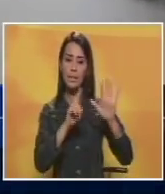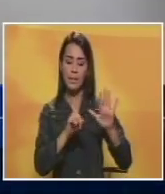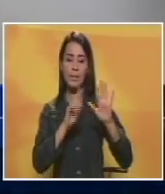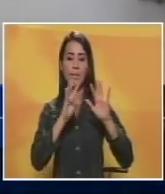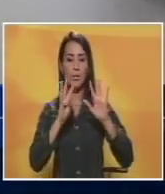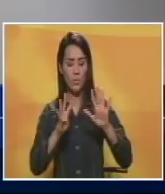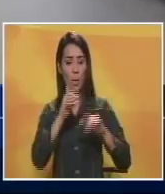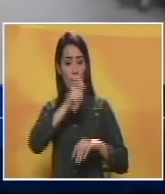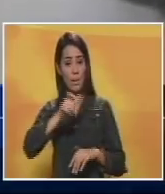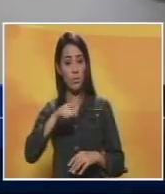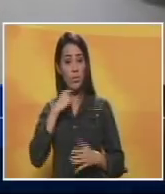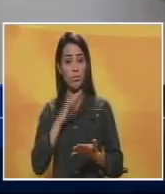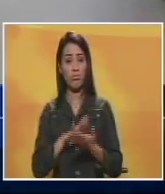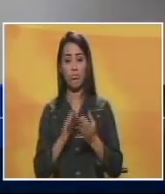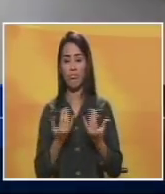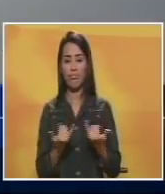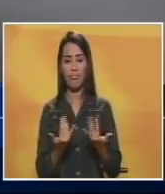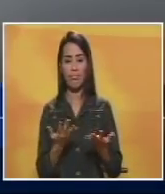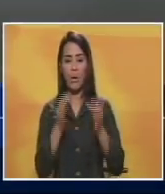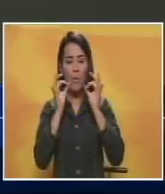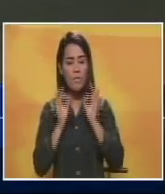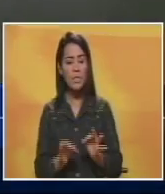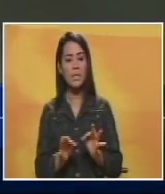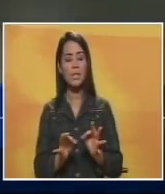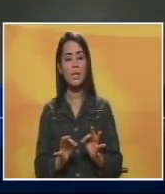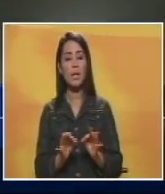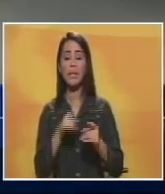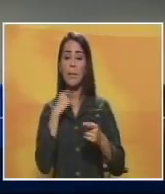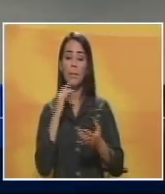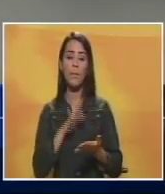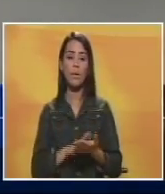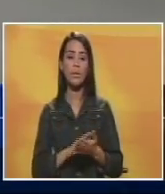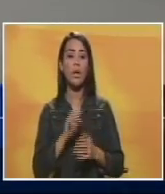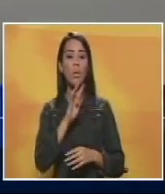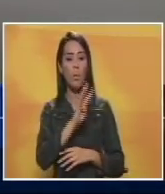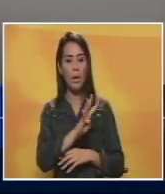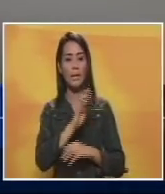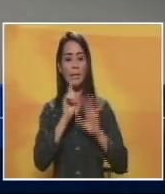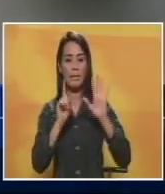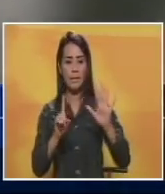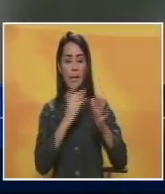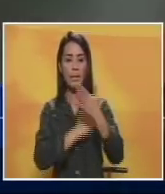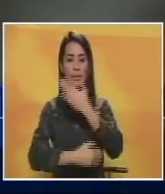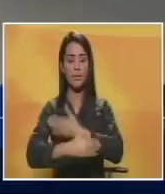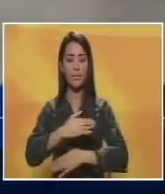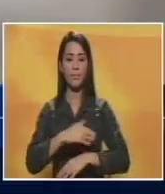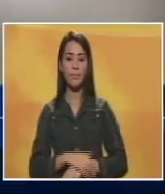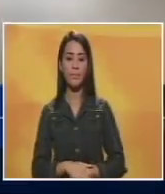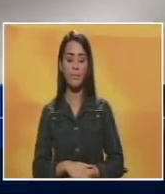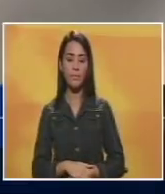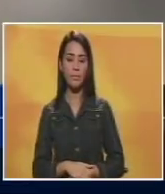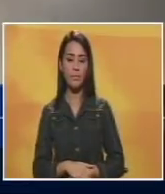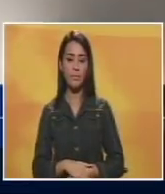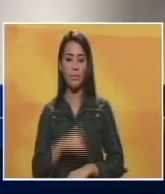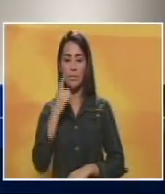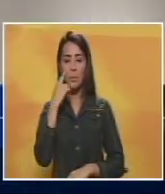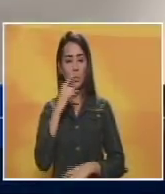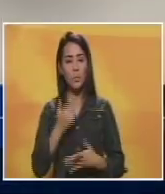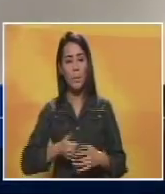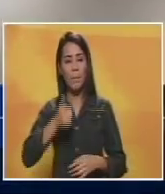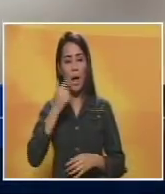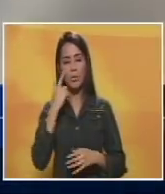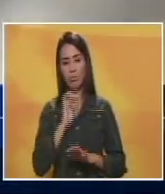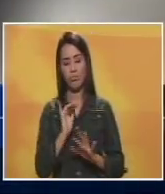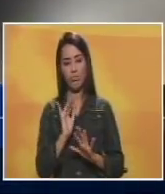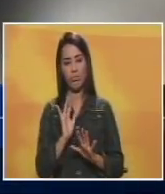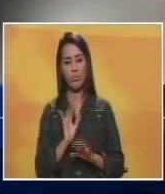personas que ya se hacen de manera oficial que perdieron la vida, 46 se encuentran lesionados. El número de lesionados no ha incrementado